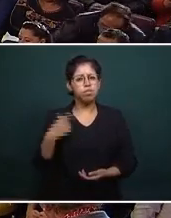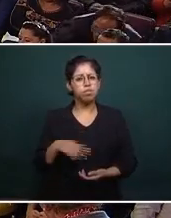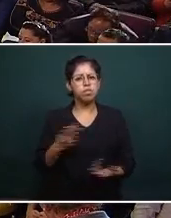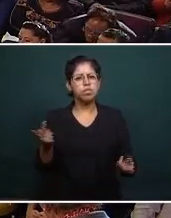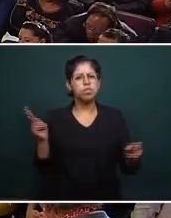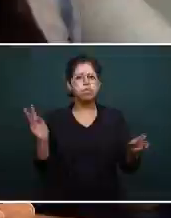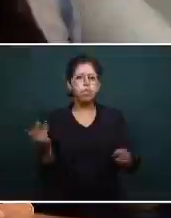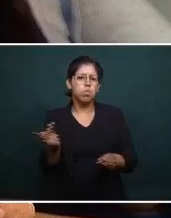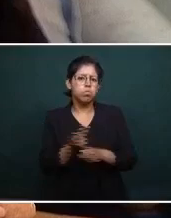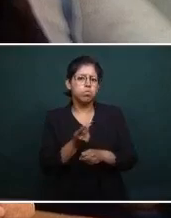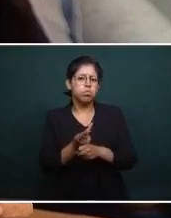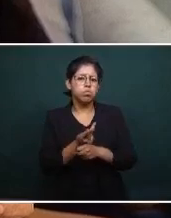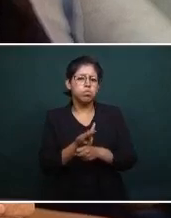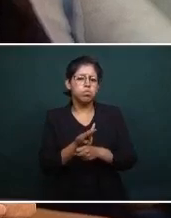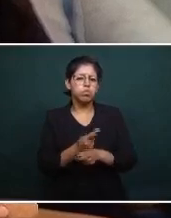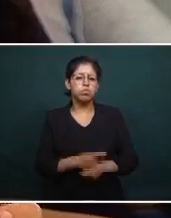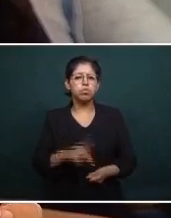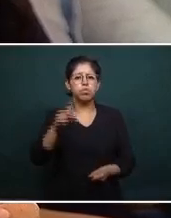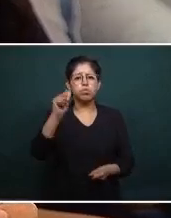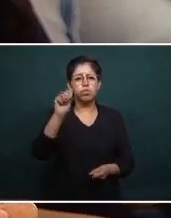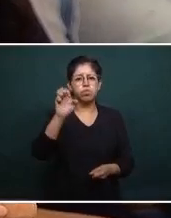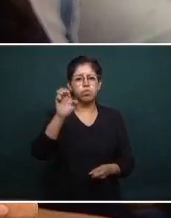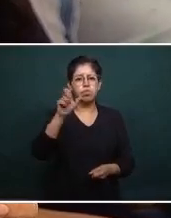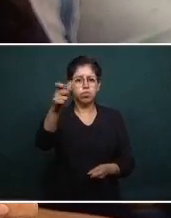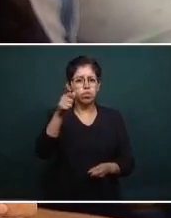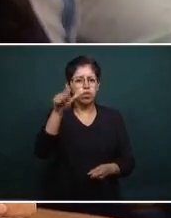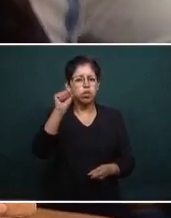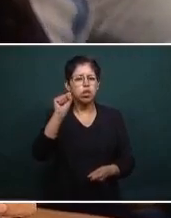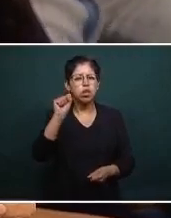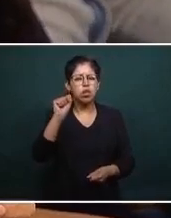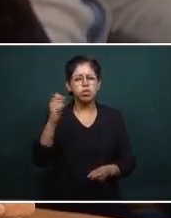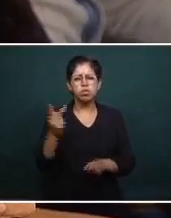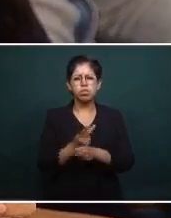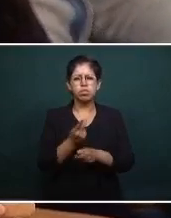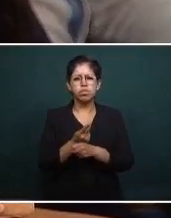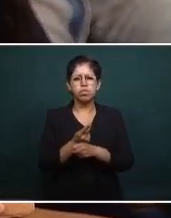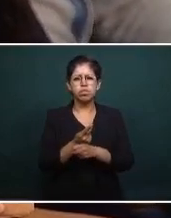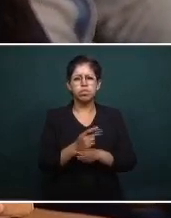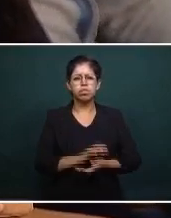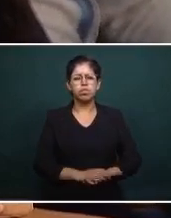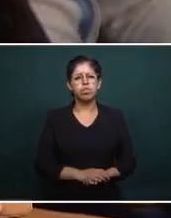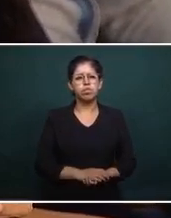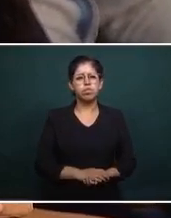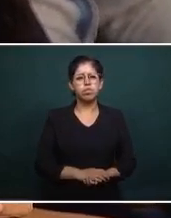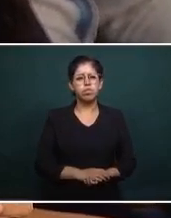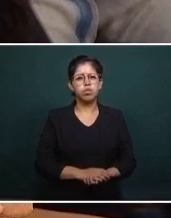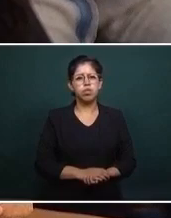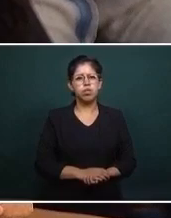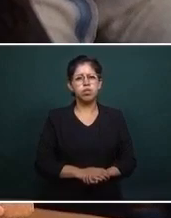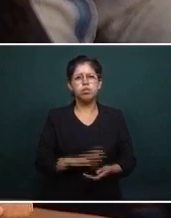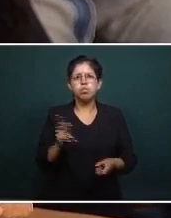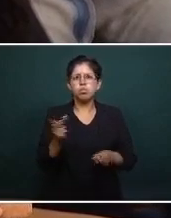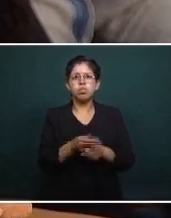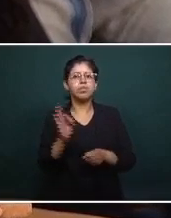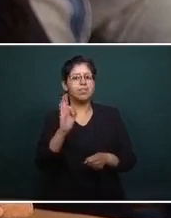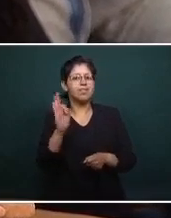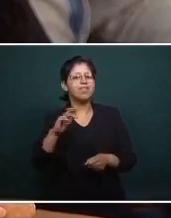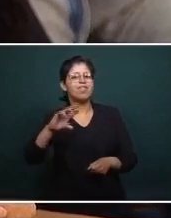registrado en Texas, dado que tiene el tinte de que fue un acto